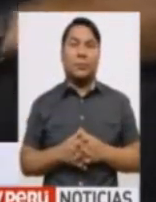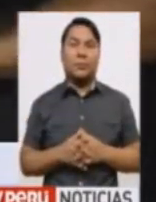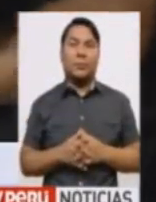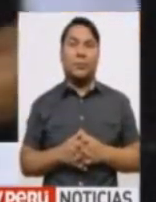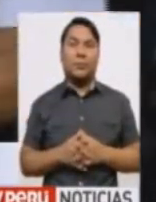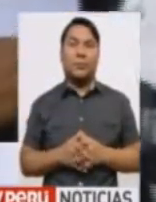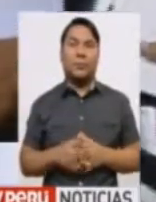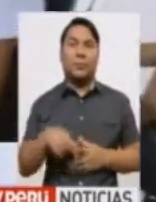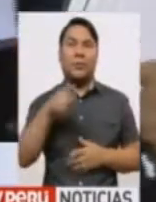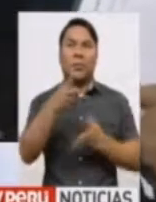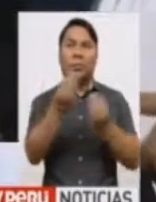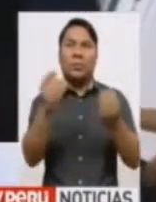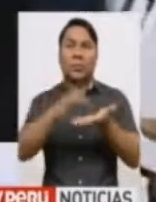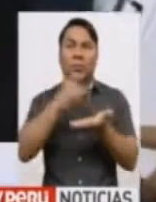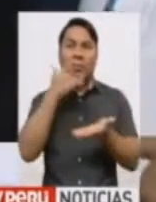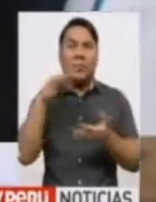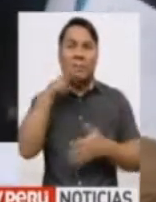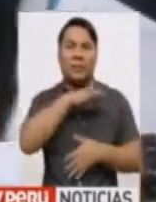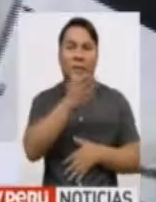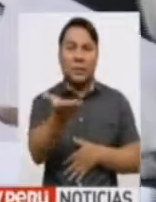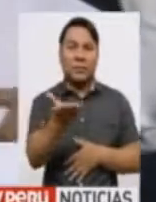¿Vendía cajas de medicina Bamba?